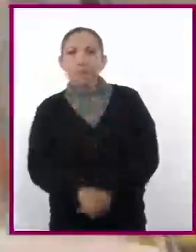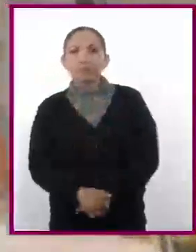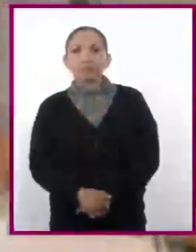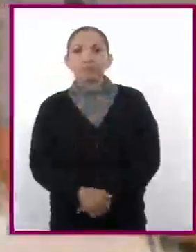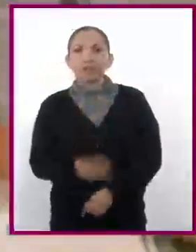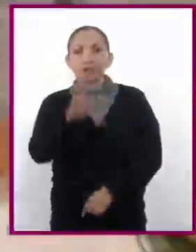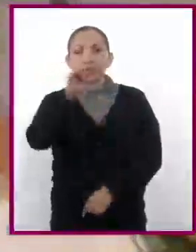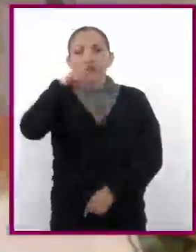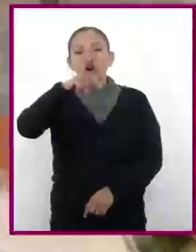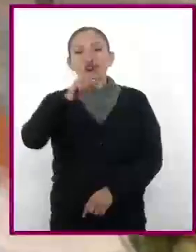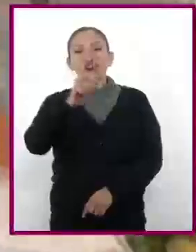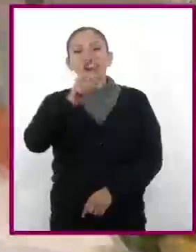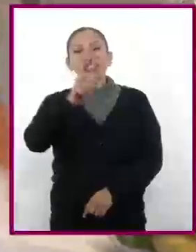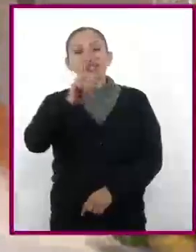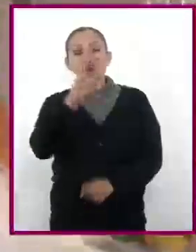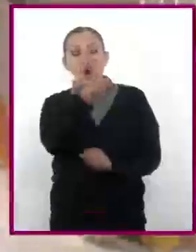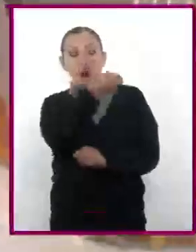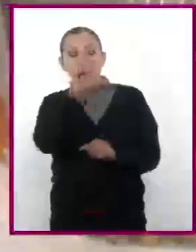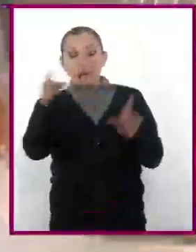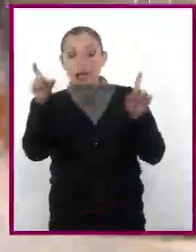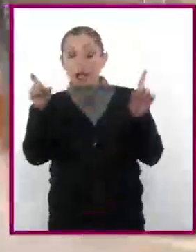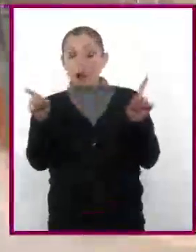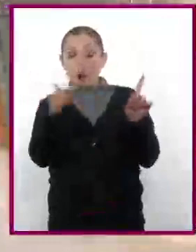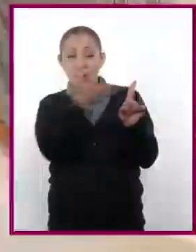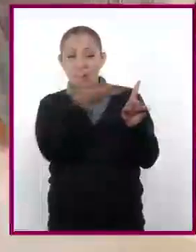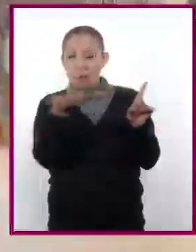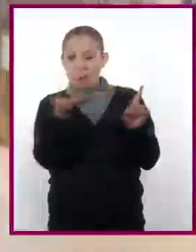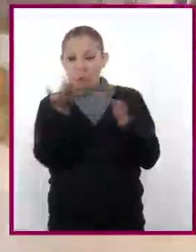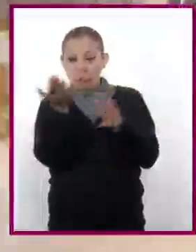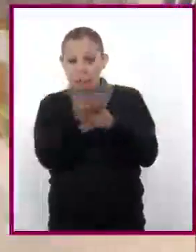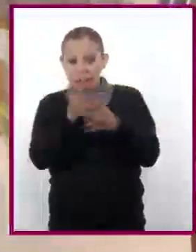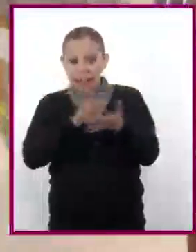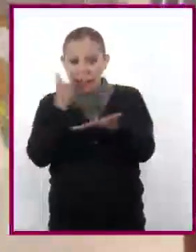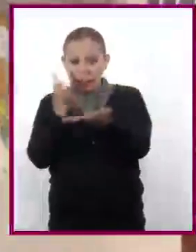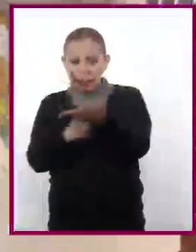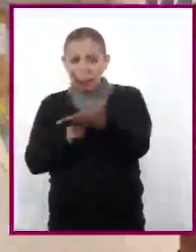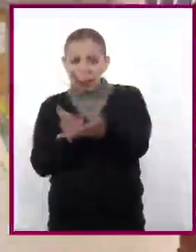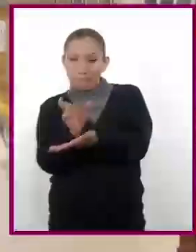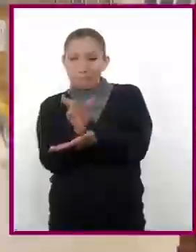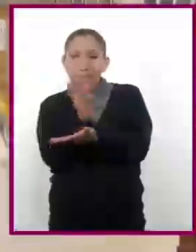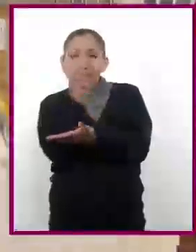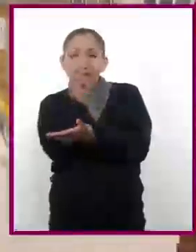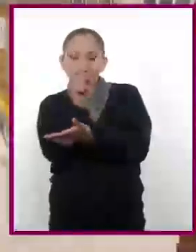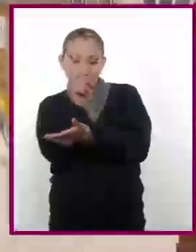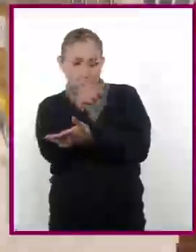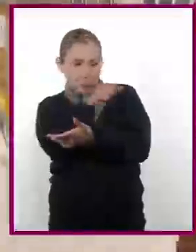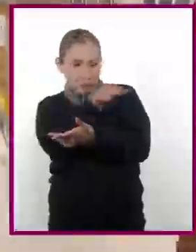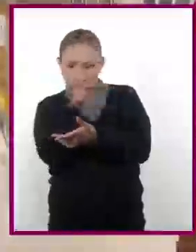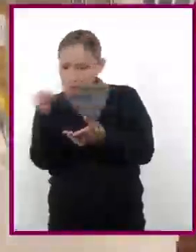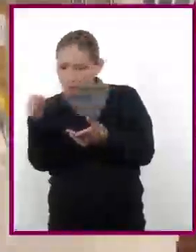El contexto es la frase, oración o párrafo en que se encuentra la palabra. Y a partir de allí,